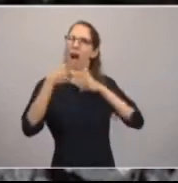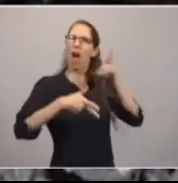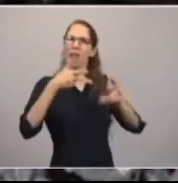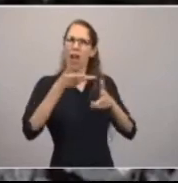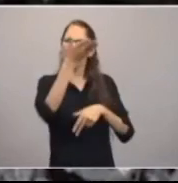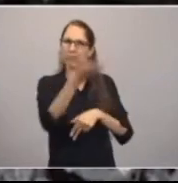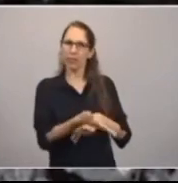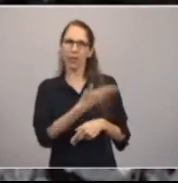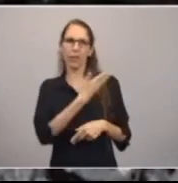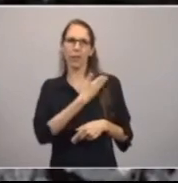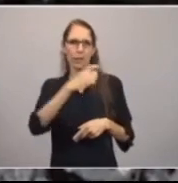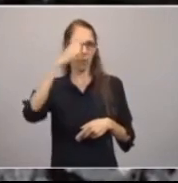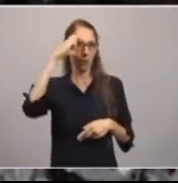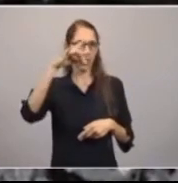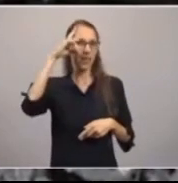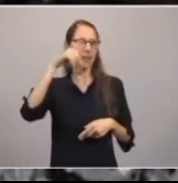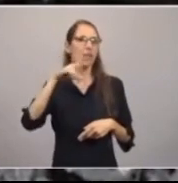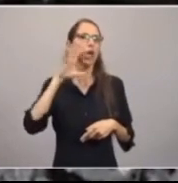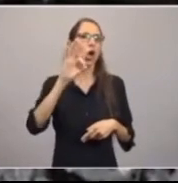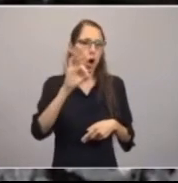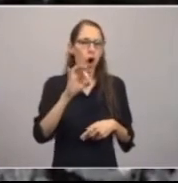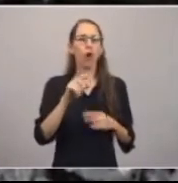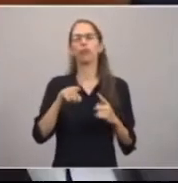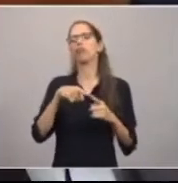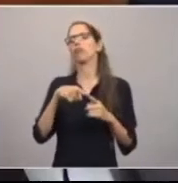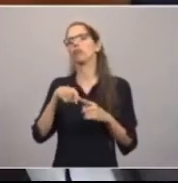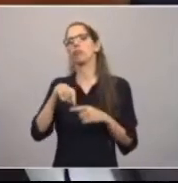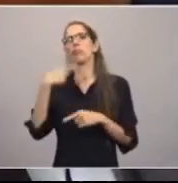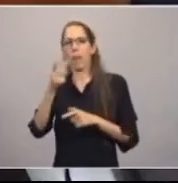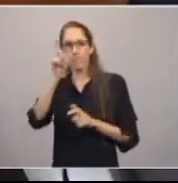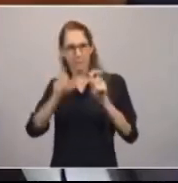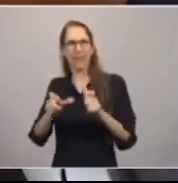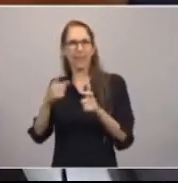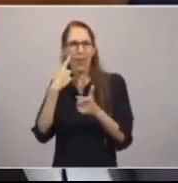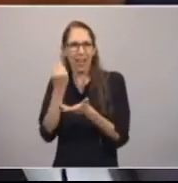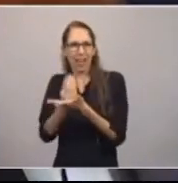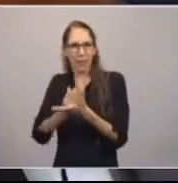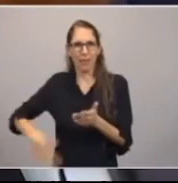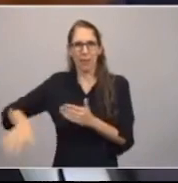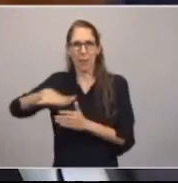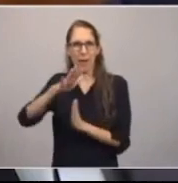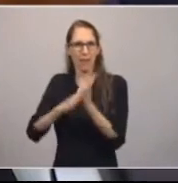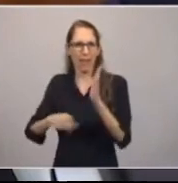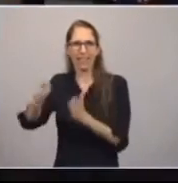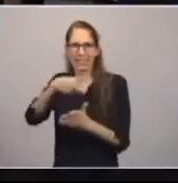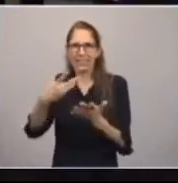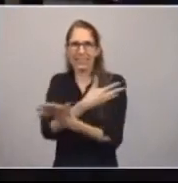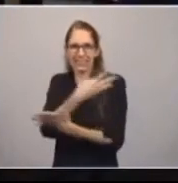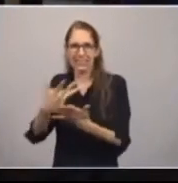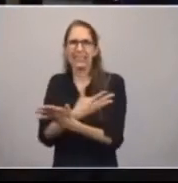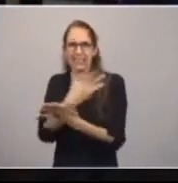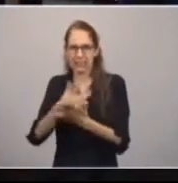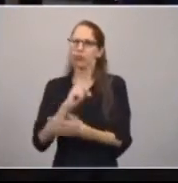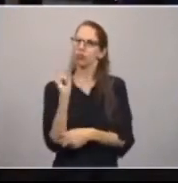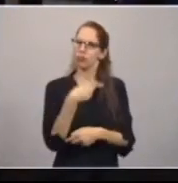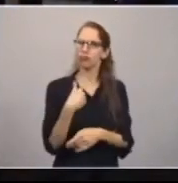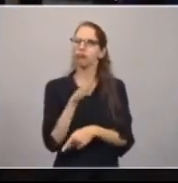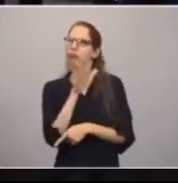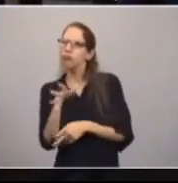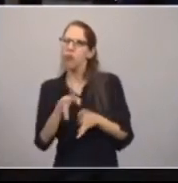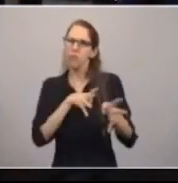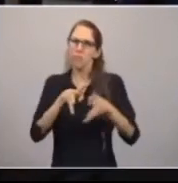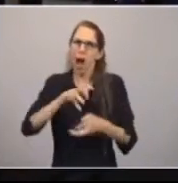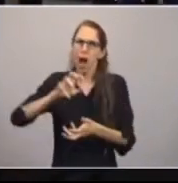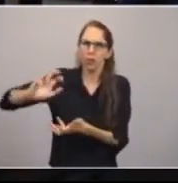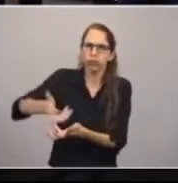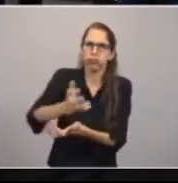para el pueblo de Bahía Blanca, que la pasó tan mal. Ahí estuvimos con máquinas, con más de 900 efectivos de diferentes fuerzas,